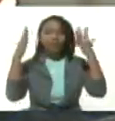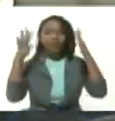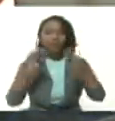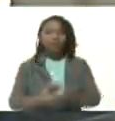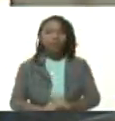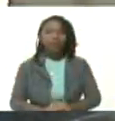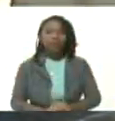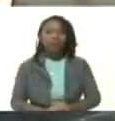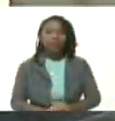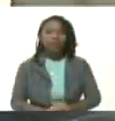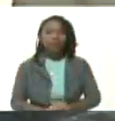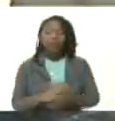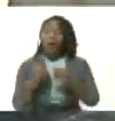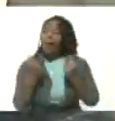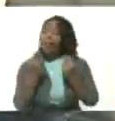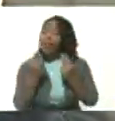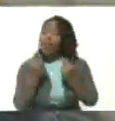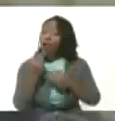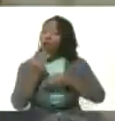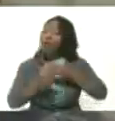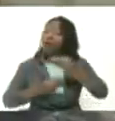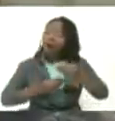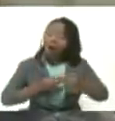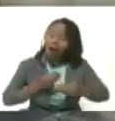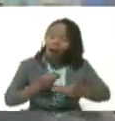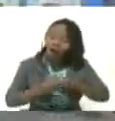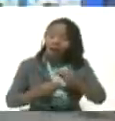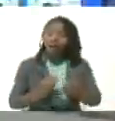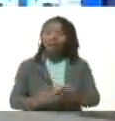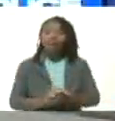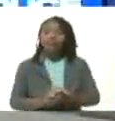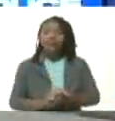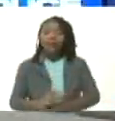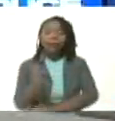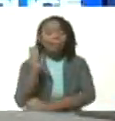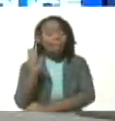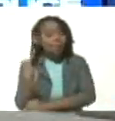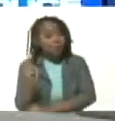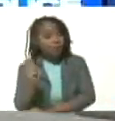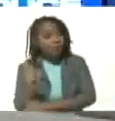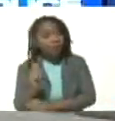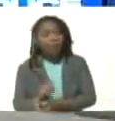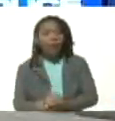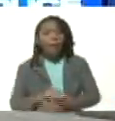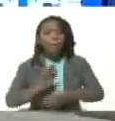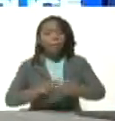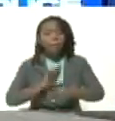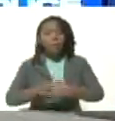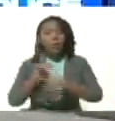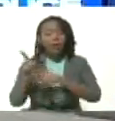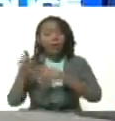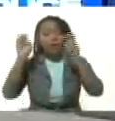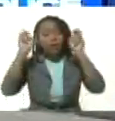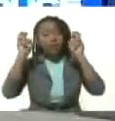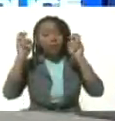Con los dineros que generen y que paguen por esa vocación